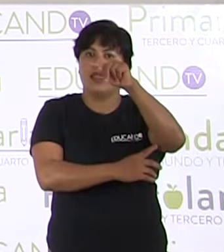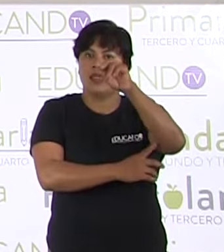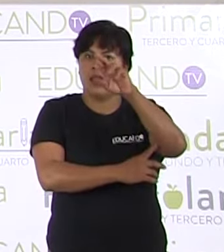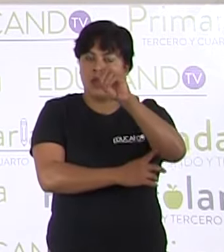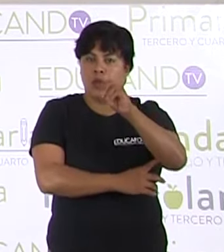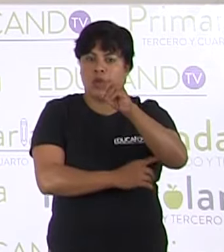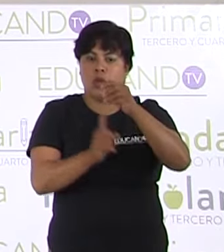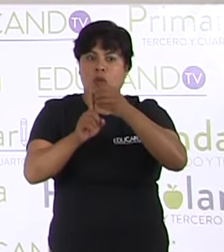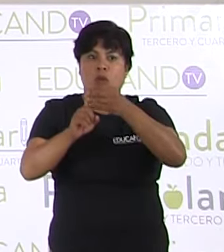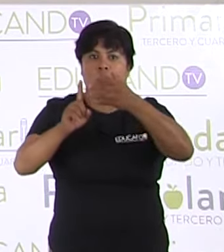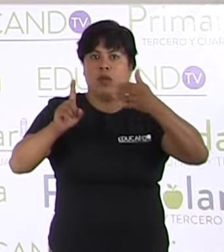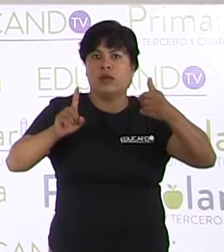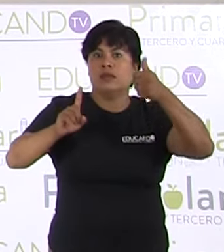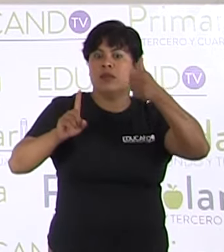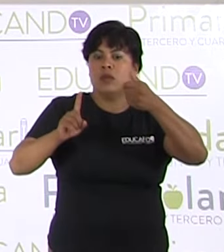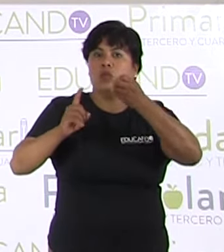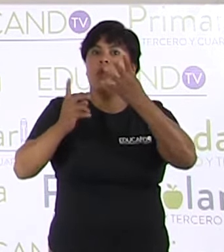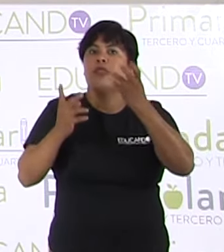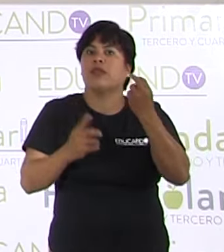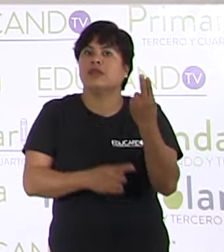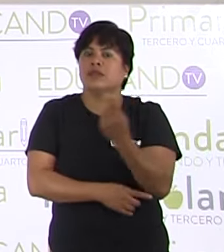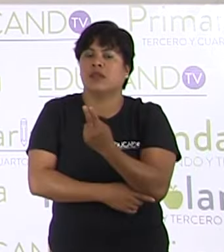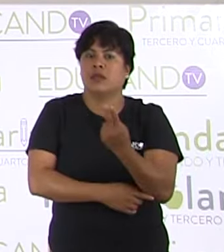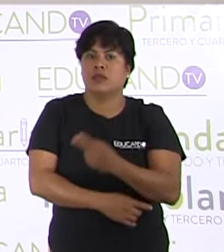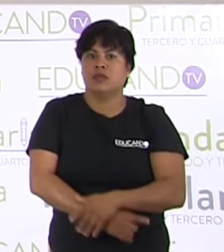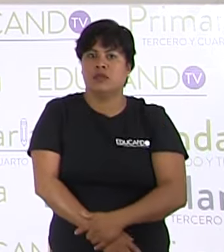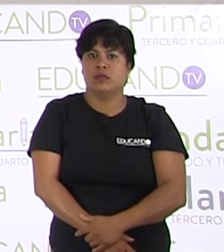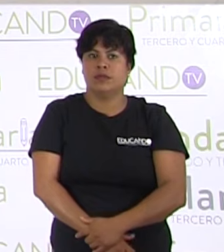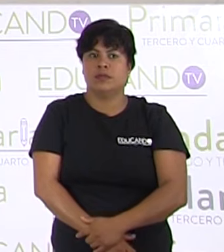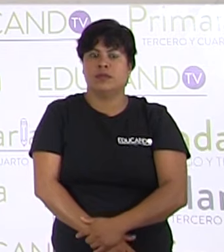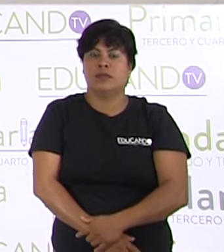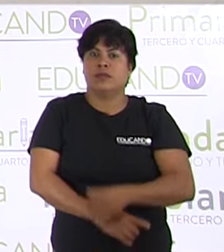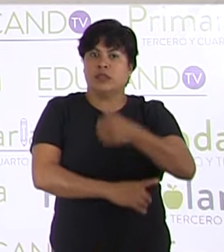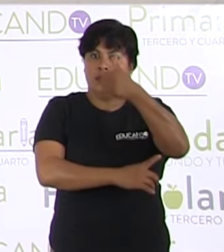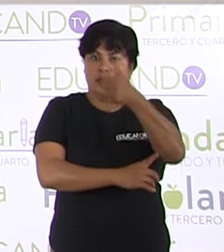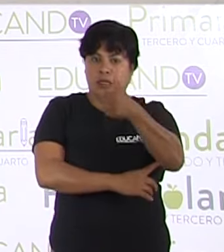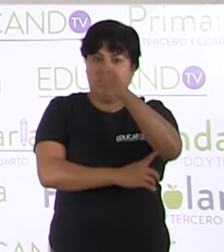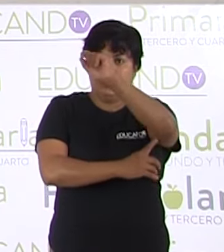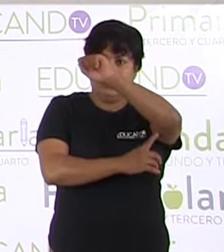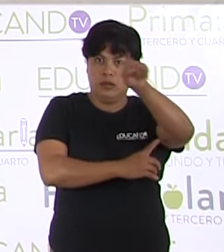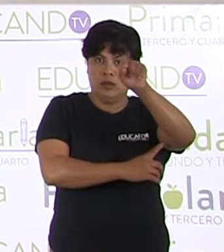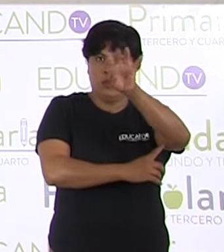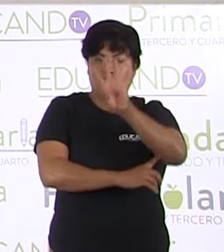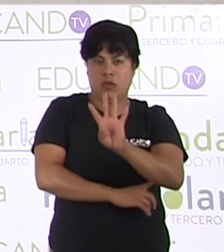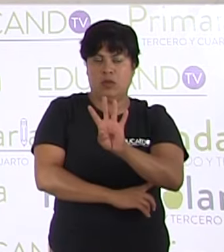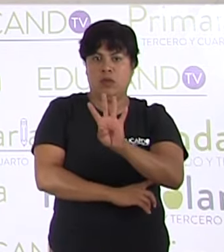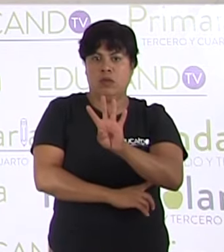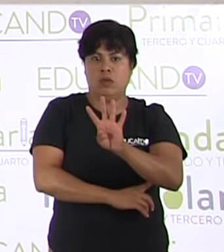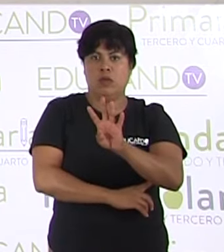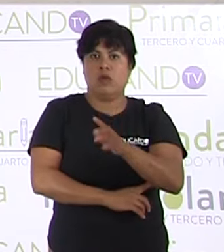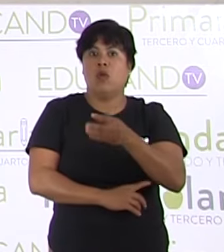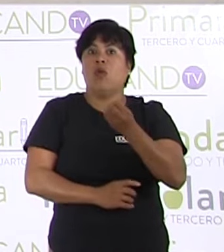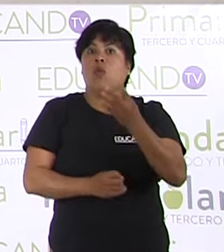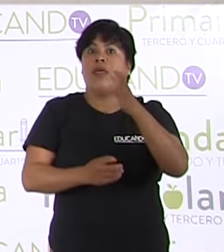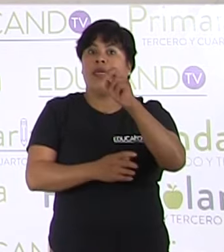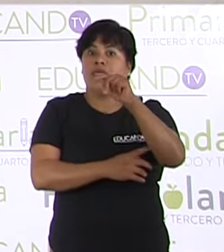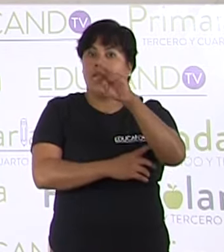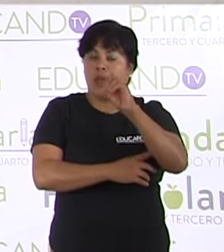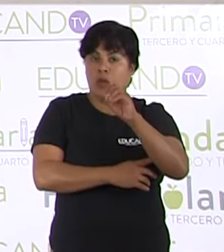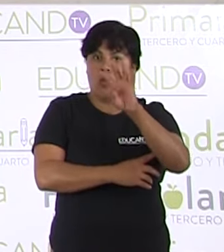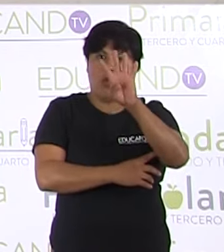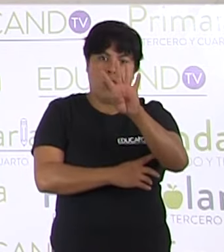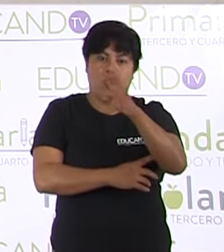segmento de recta necesitaríamos 6 cu4 Cuánto es un entero